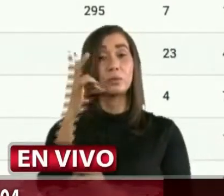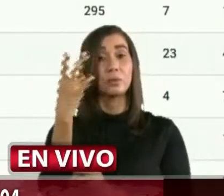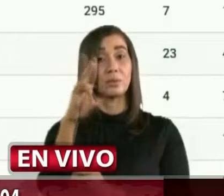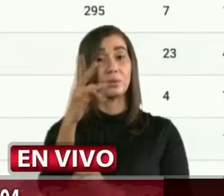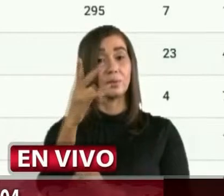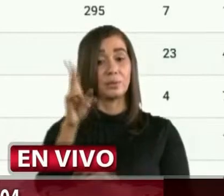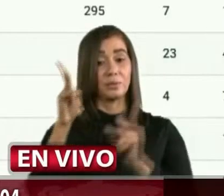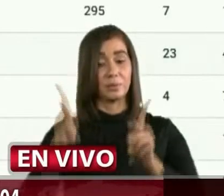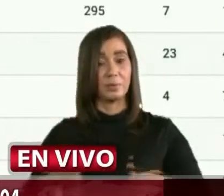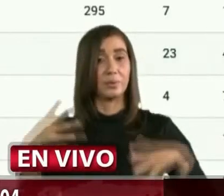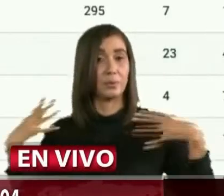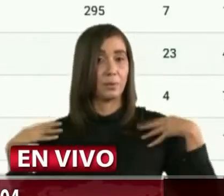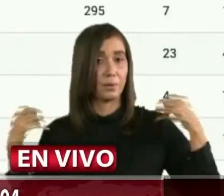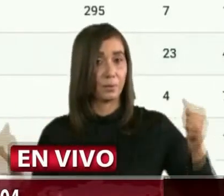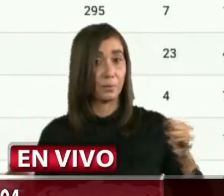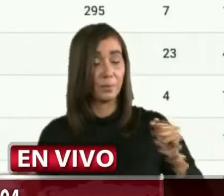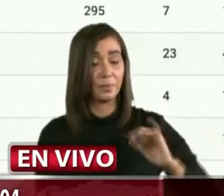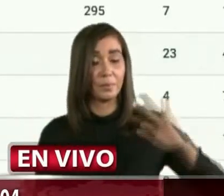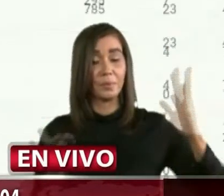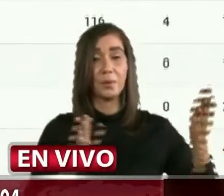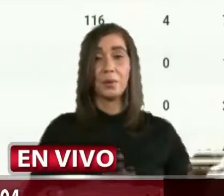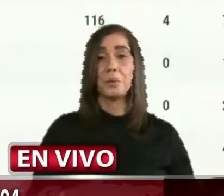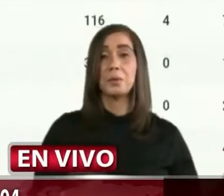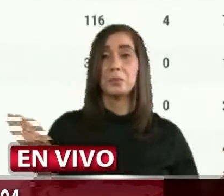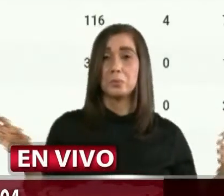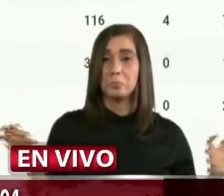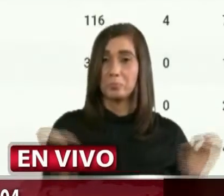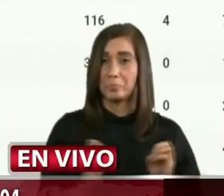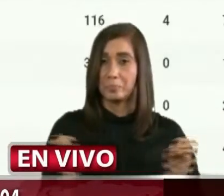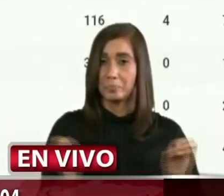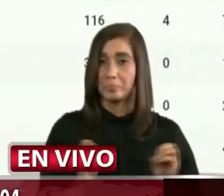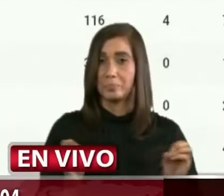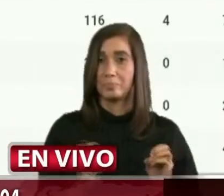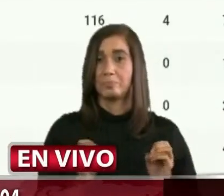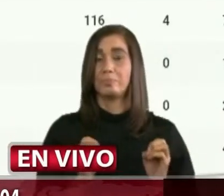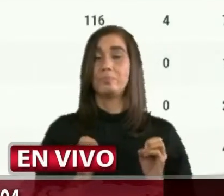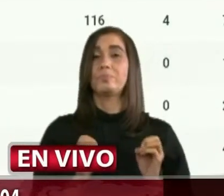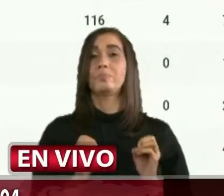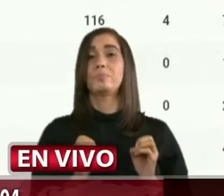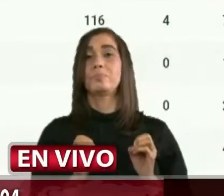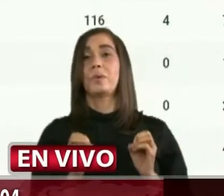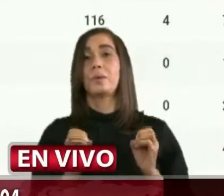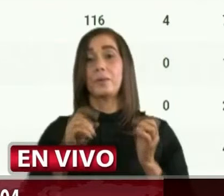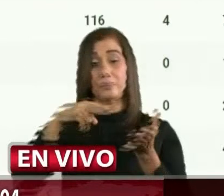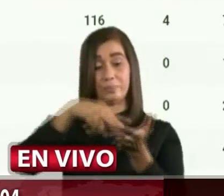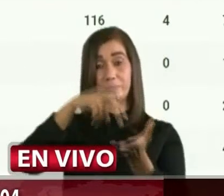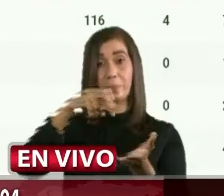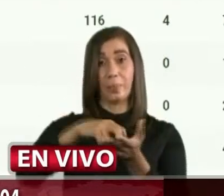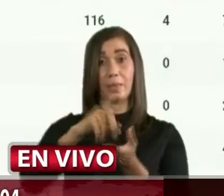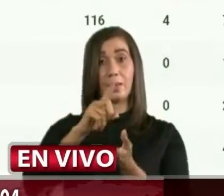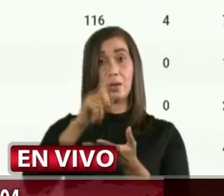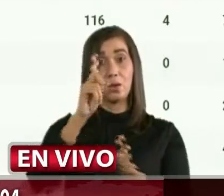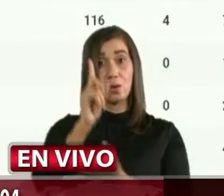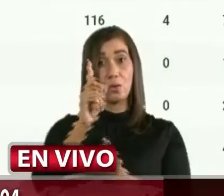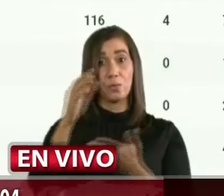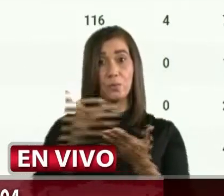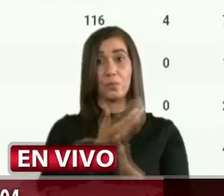417 recuperados, 0 fallecimientos. María Trinidad Sánchez, 1 caso